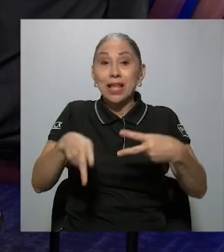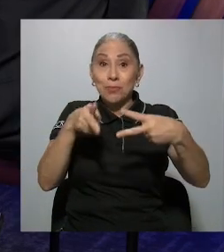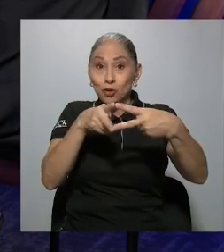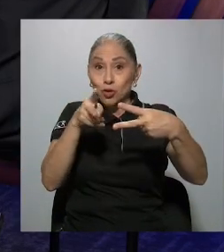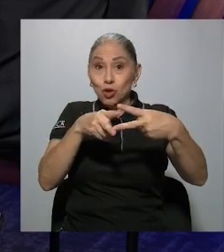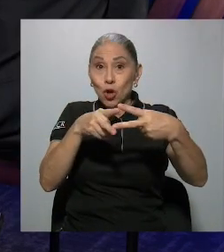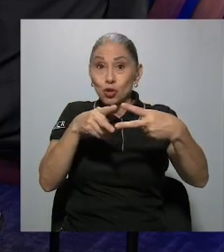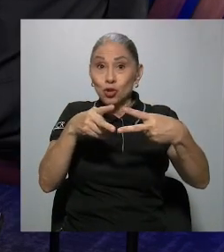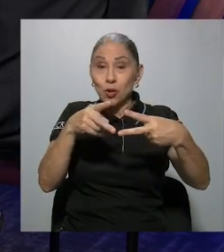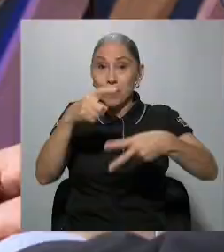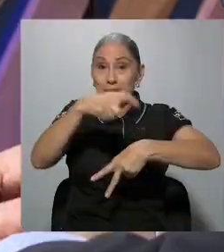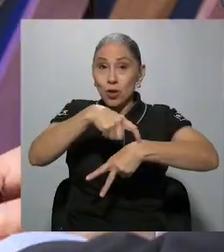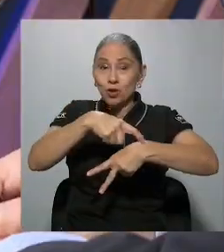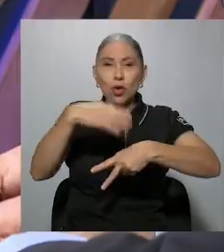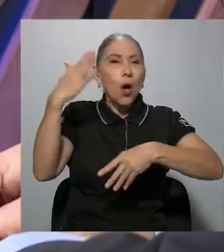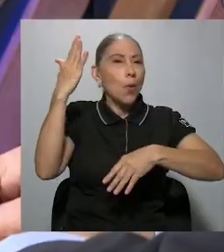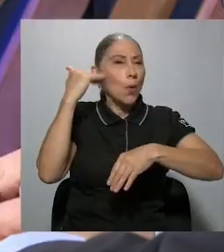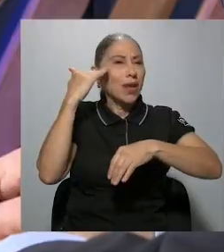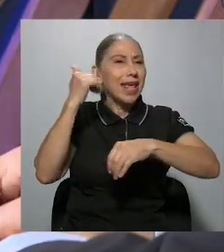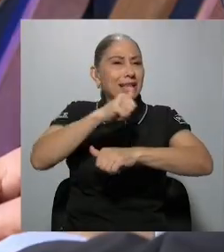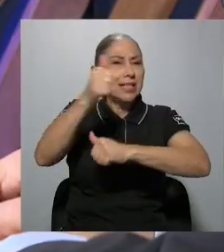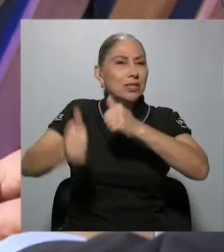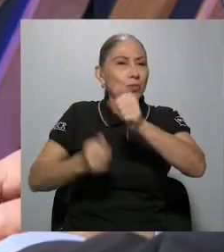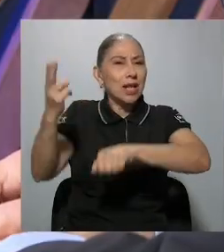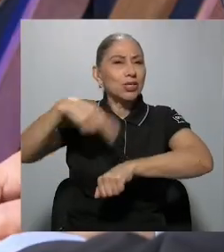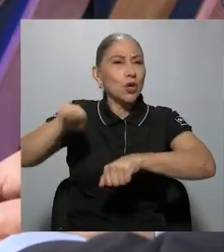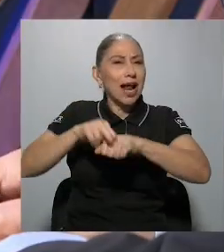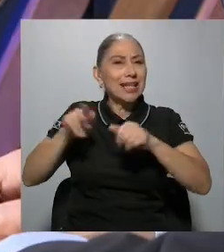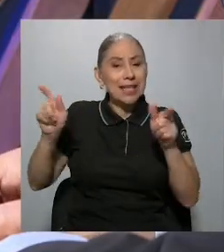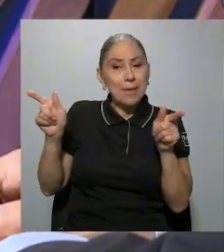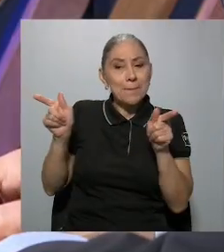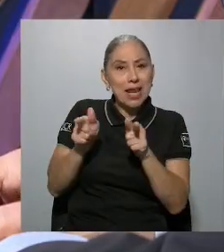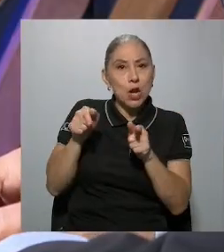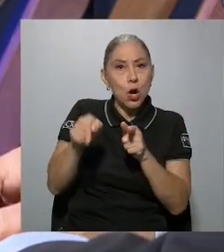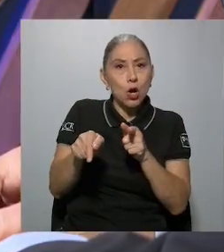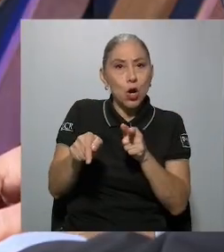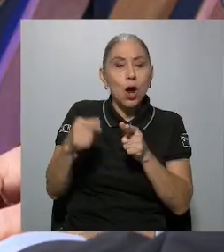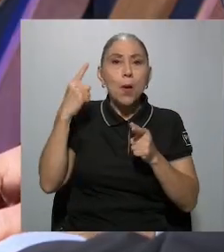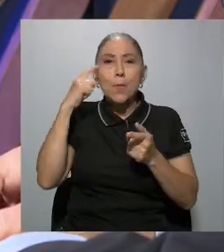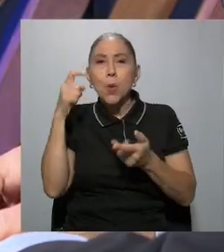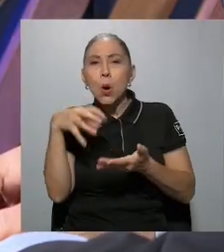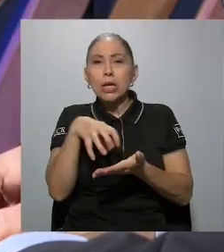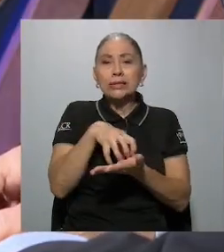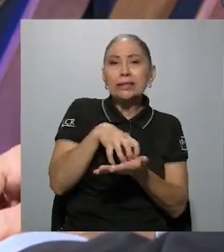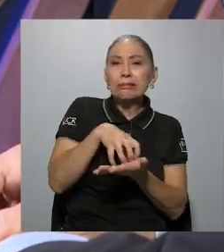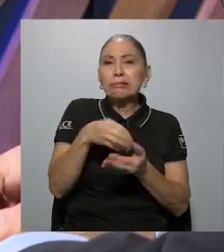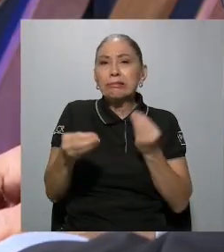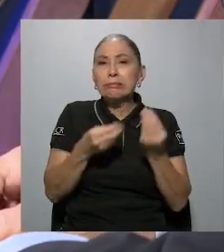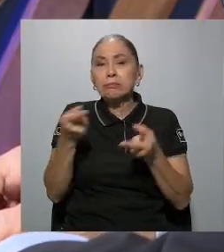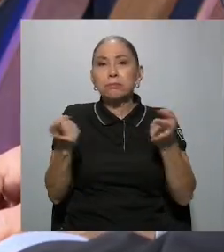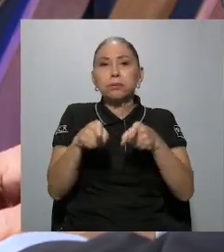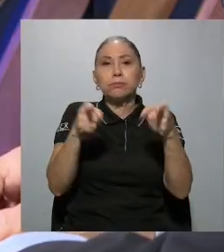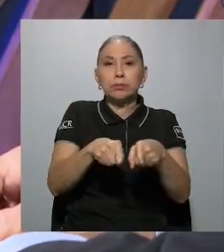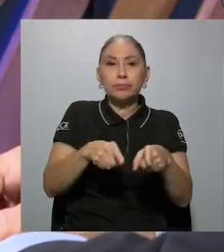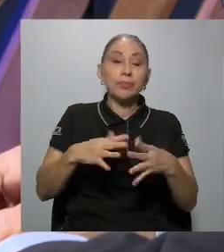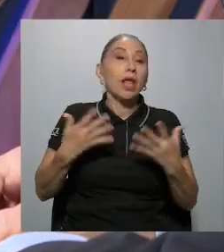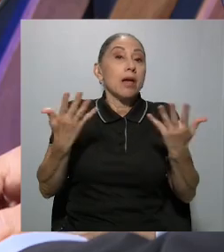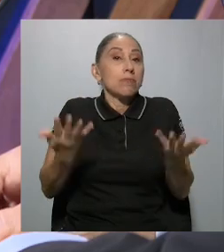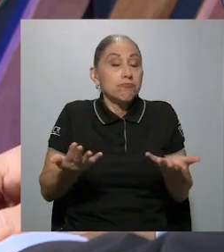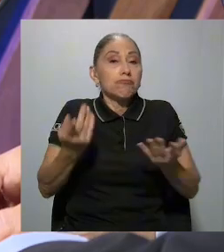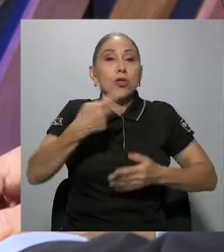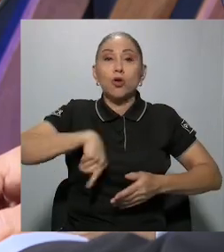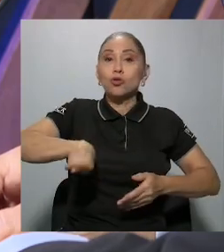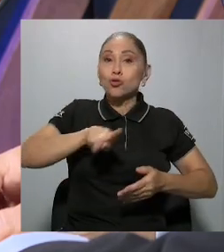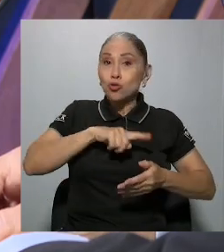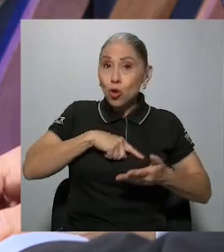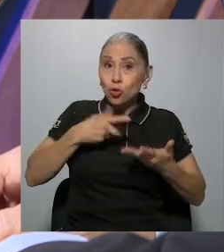Entonces le decía, tenemos esos dos periodos. ¿Por qué en las subnacionales es menor el periodo? Y esto es por la incertidumbre. Conforme